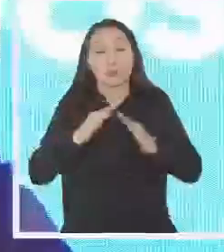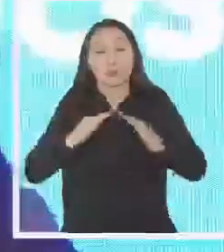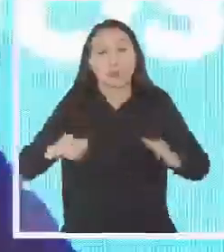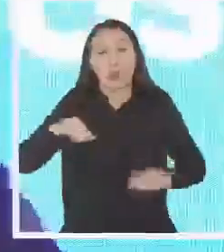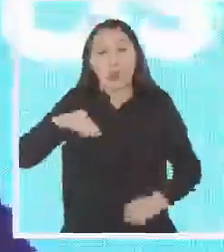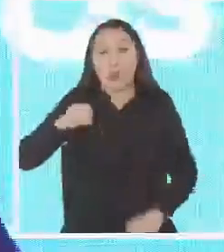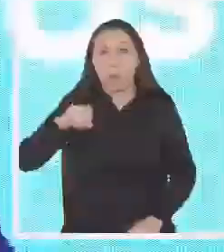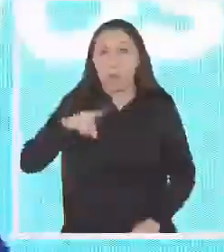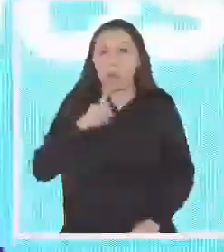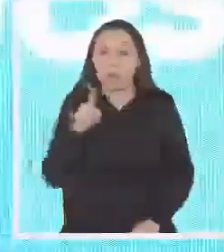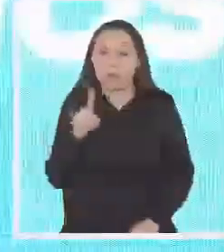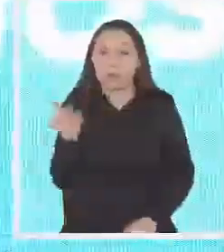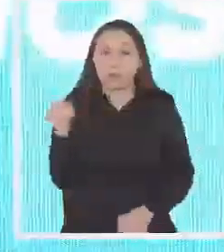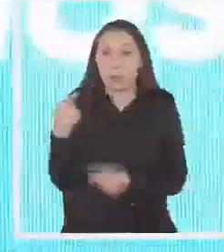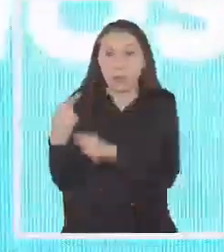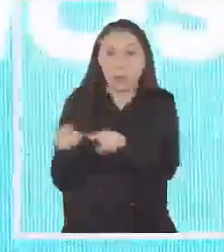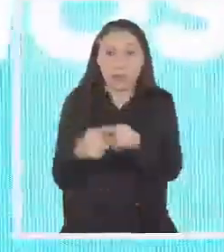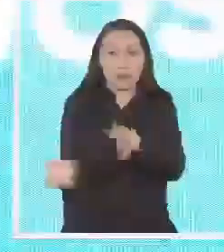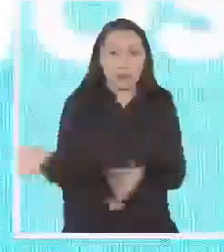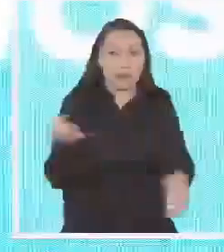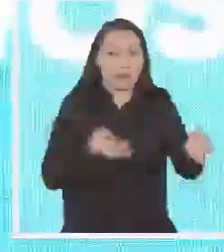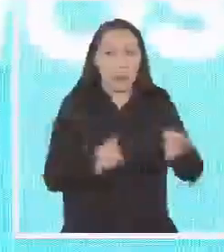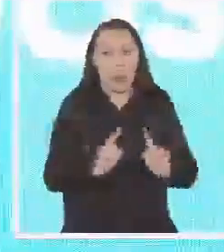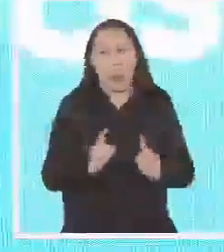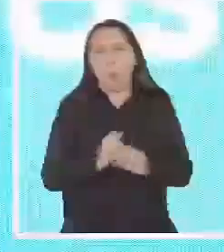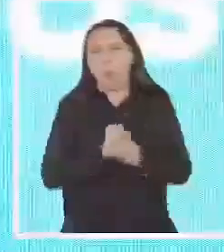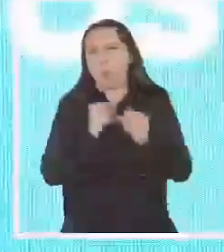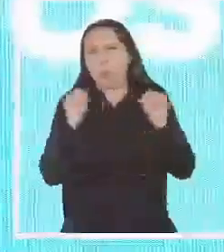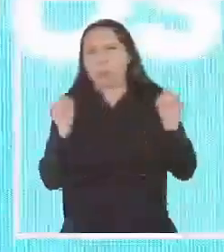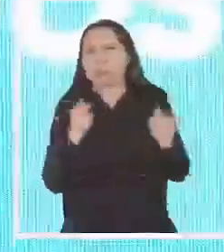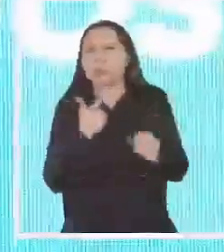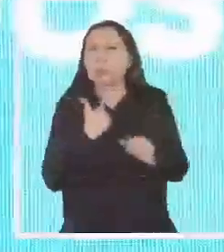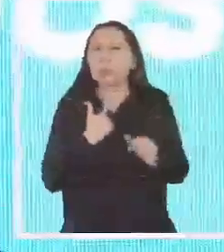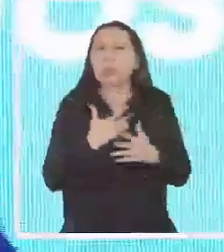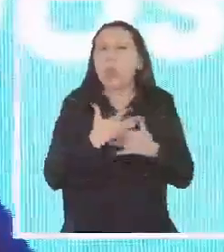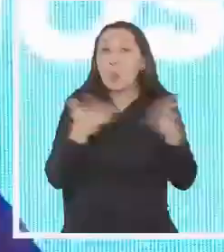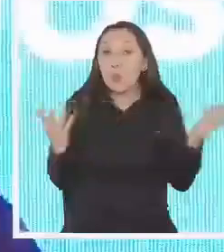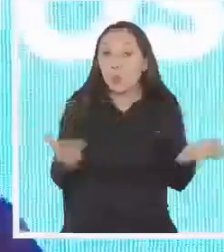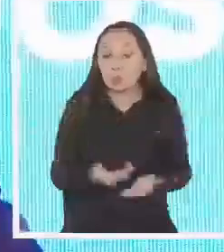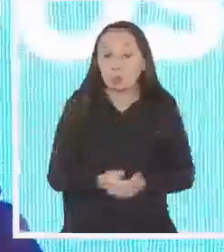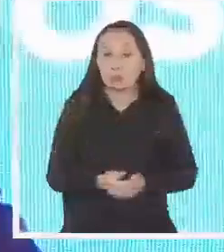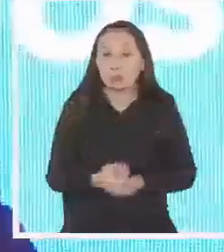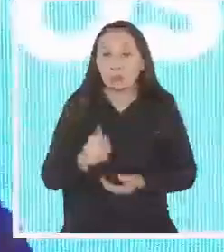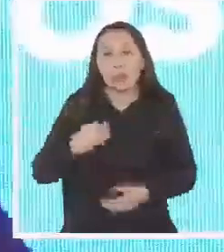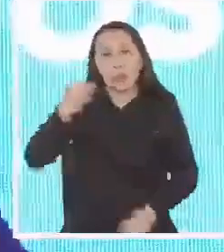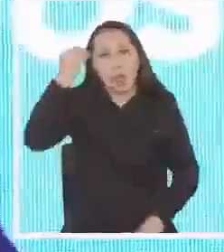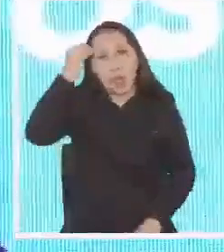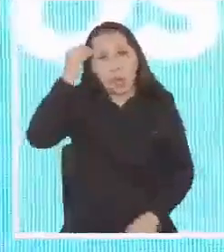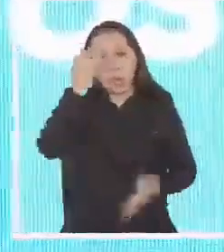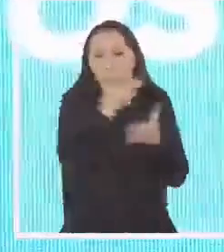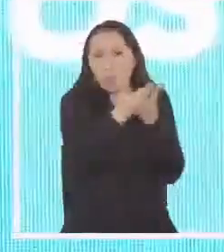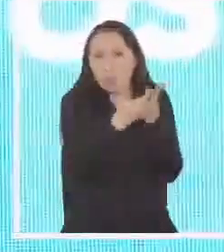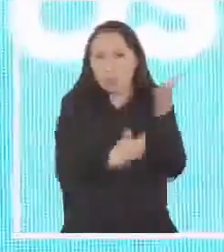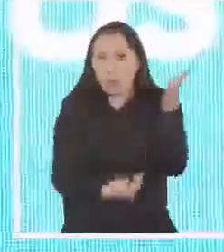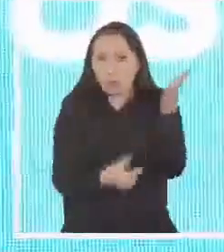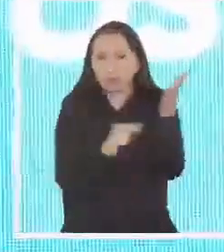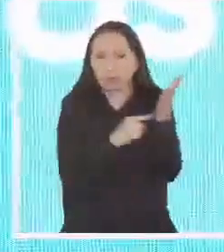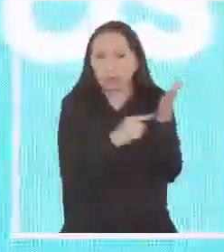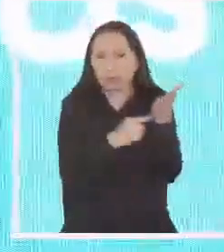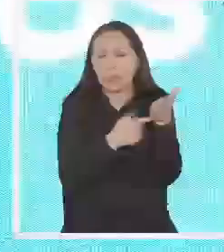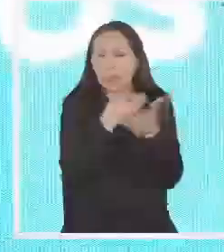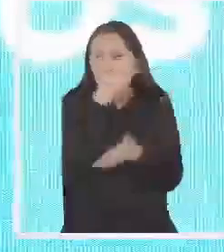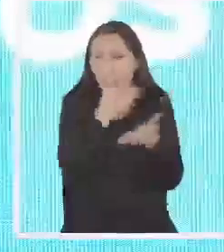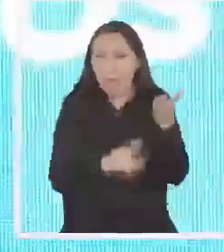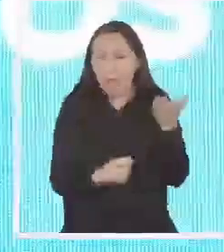desde diferentes sectores nos dijeron que era demasiado ambiciosa. Me acuerdo una portada de un